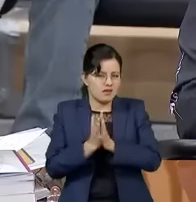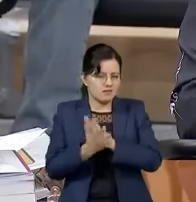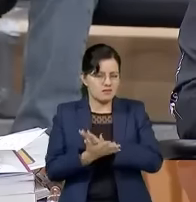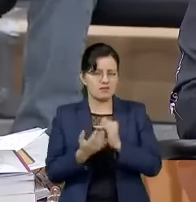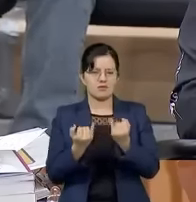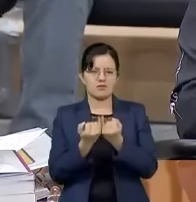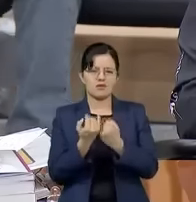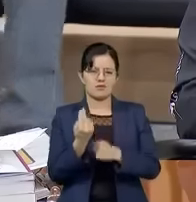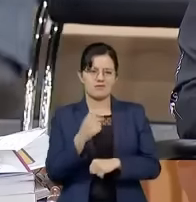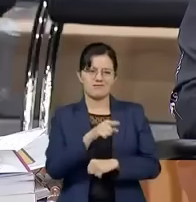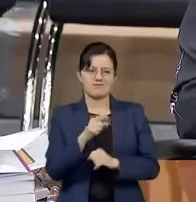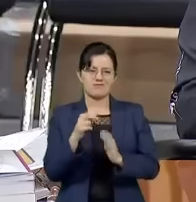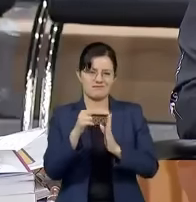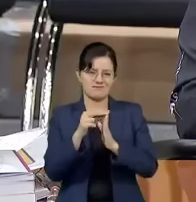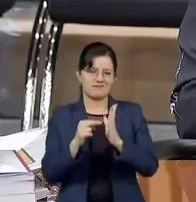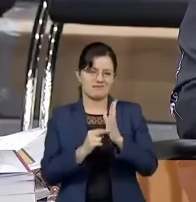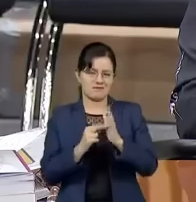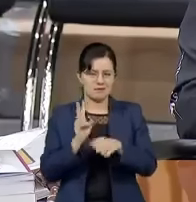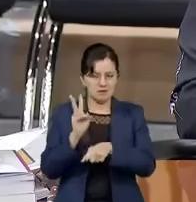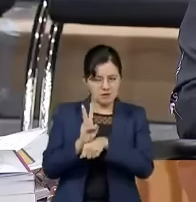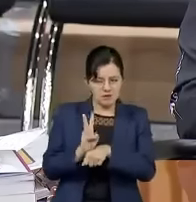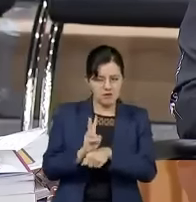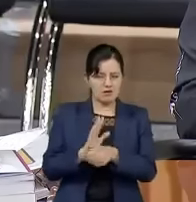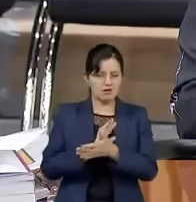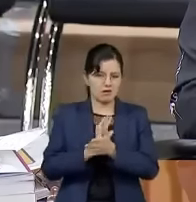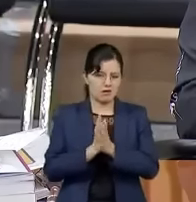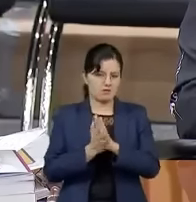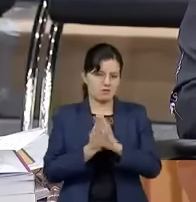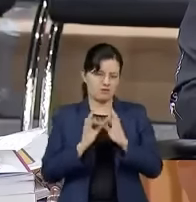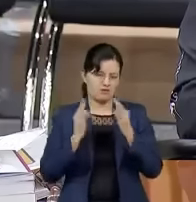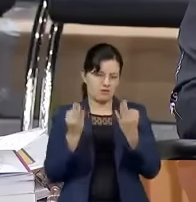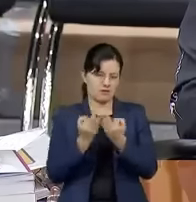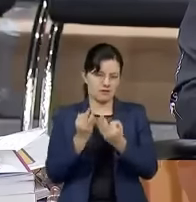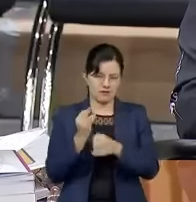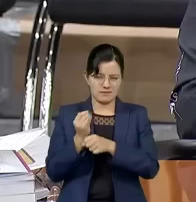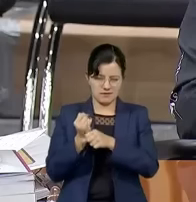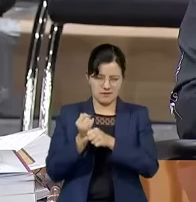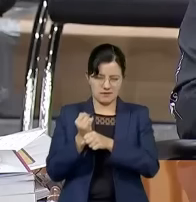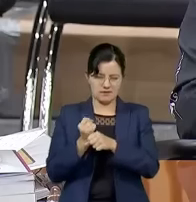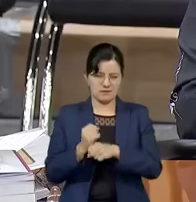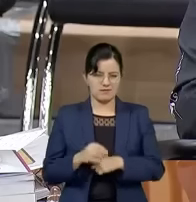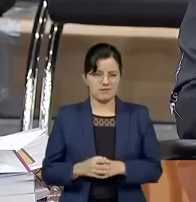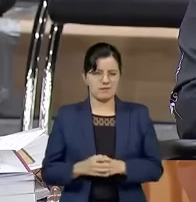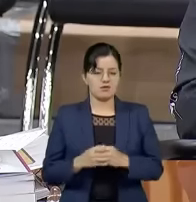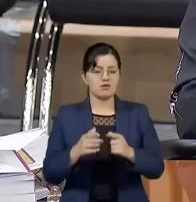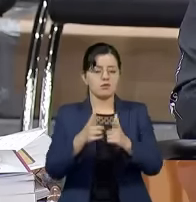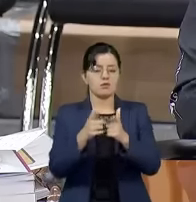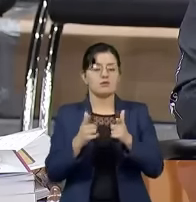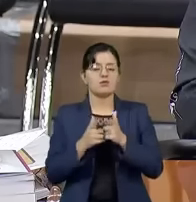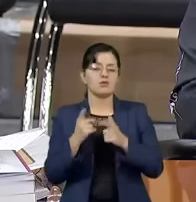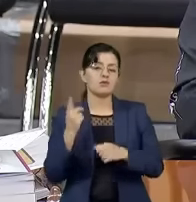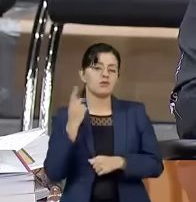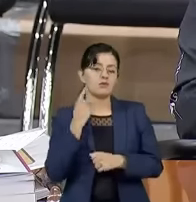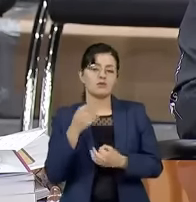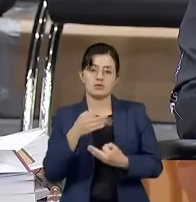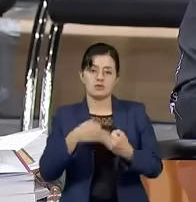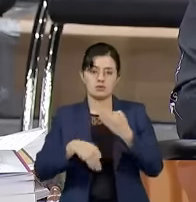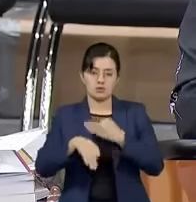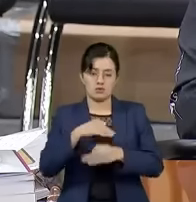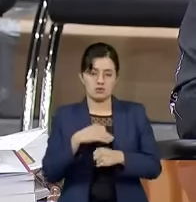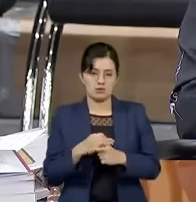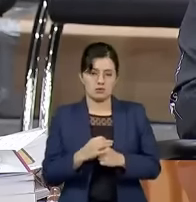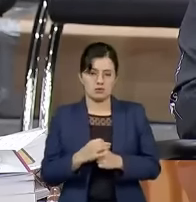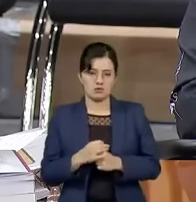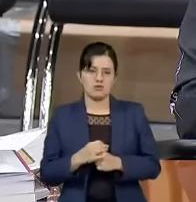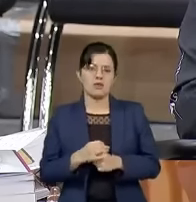buscar evolucionar en materia de fiscalización los partidos políticos Todos hemos metido